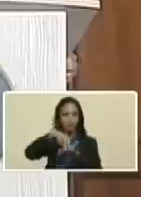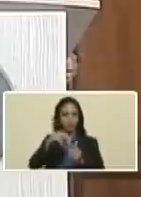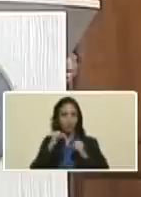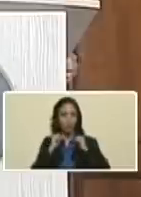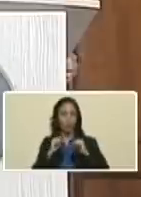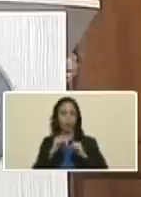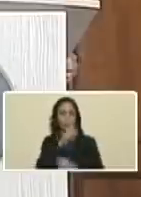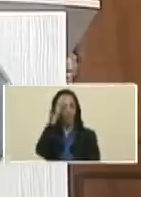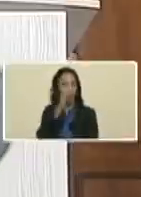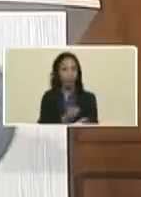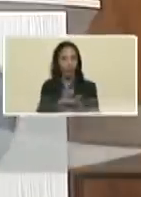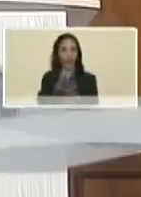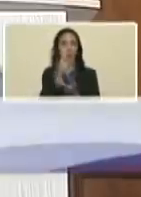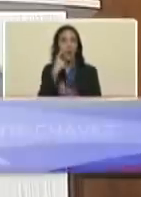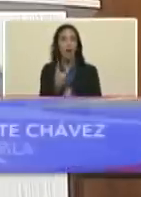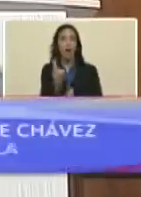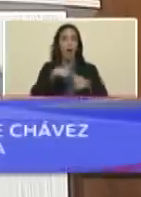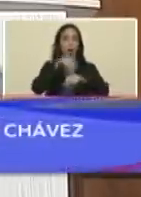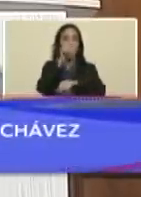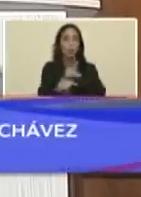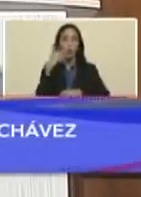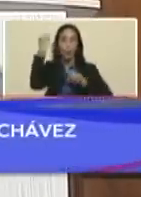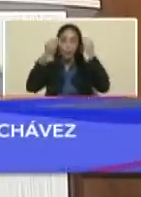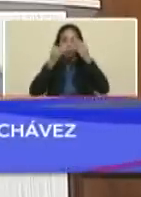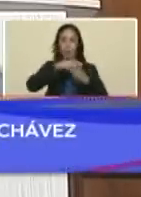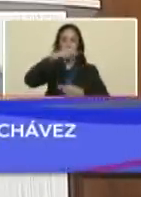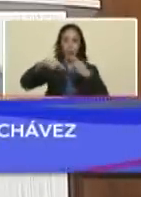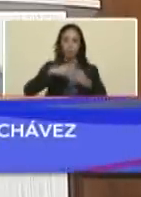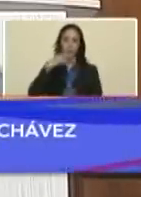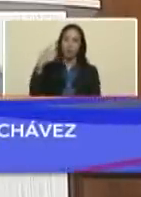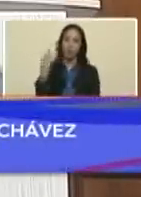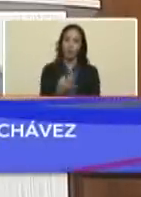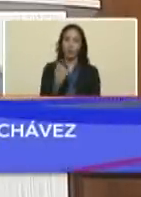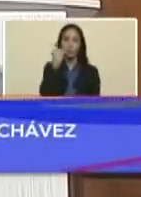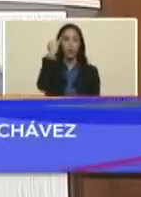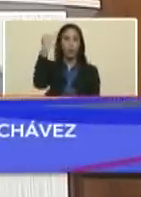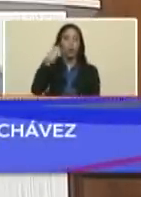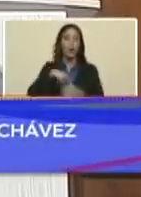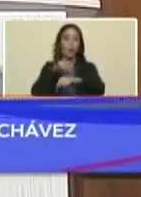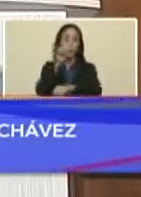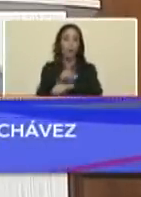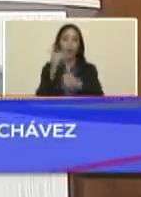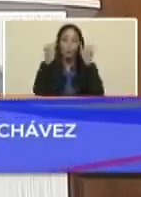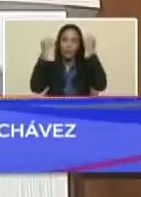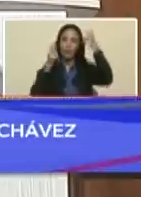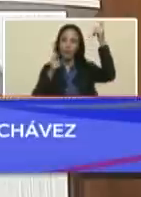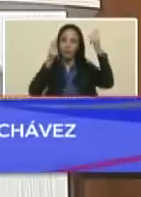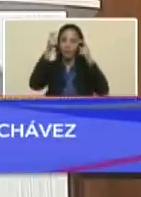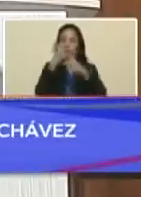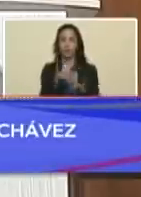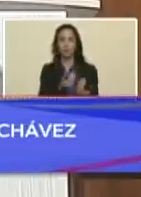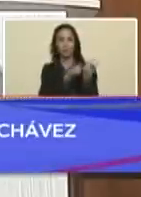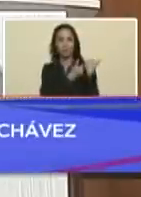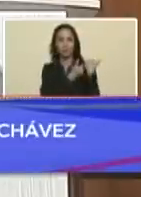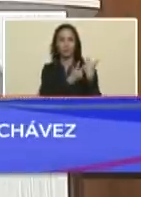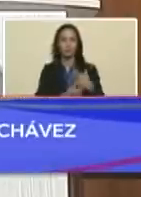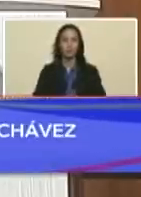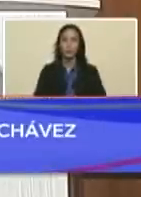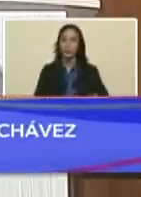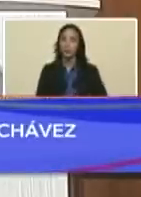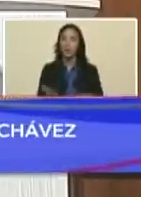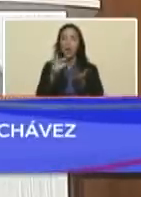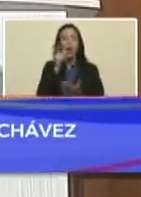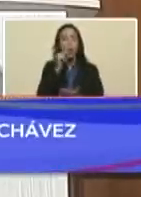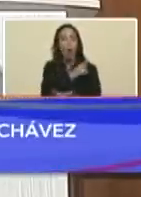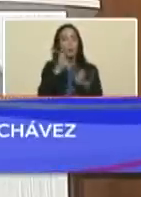siendo leales a una causa, a una revolución, a una idea que fue la idea a la que tú le entregaste tu vida. Así que Ali,